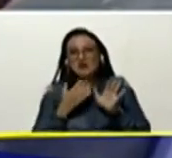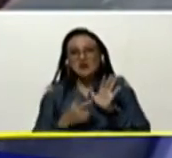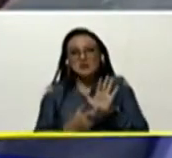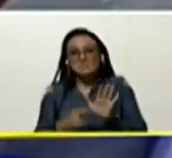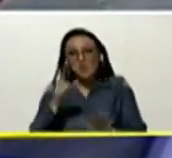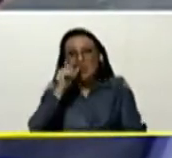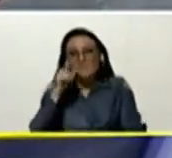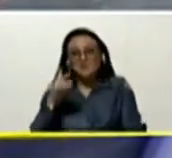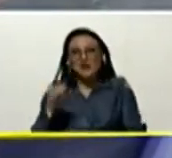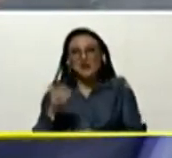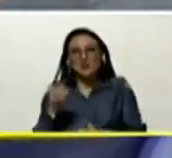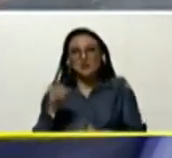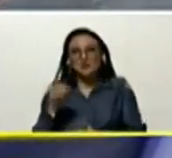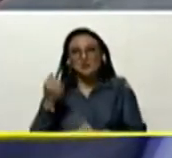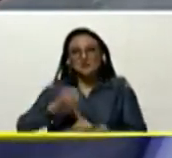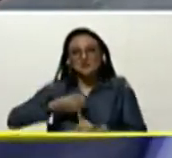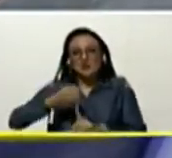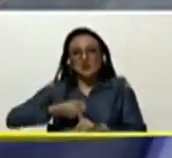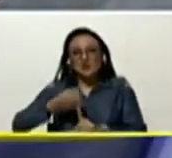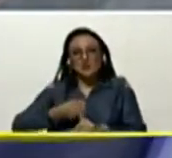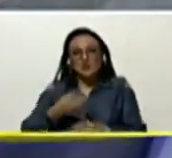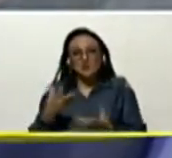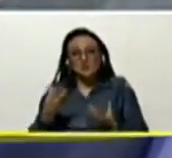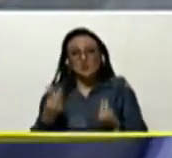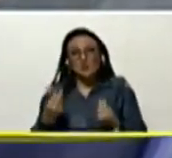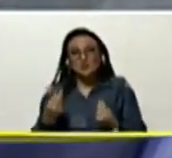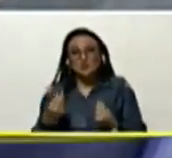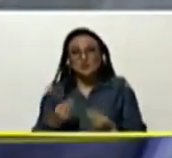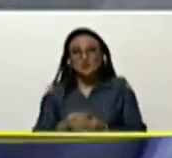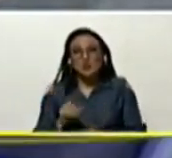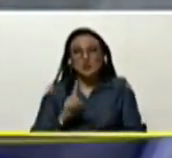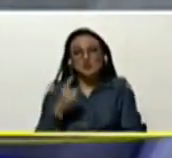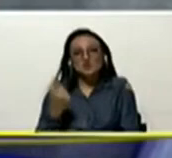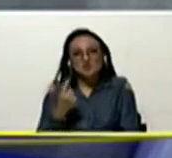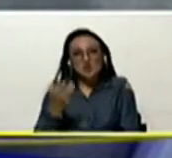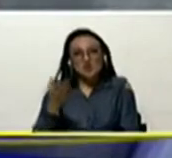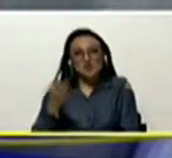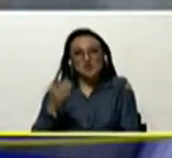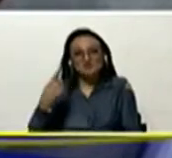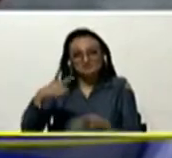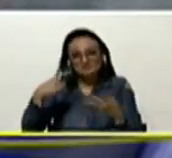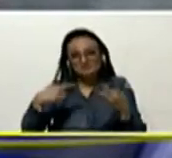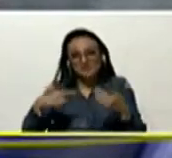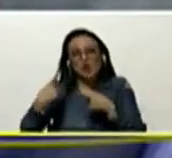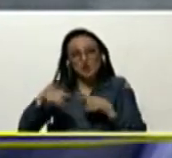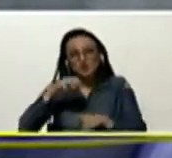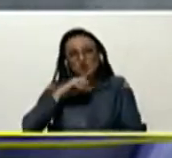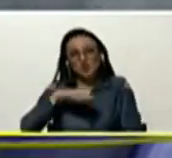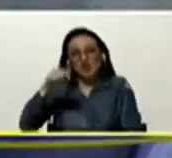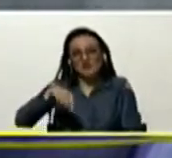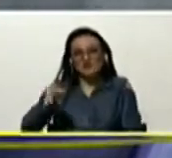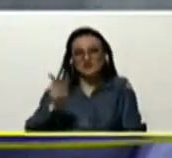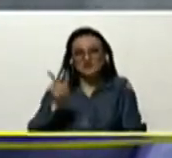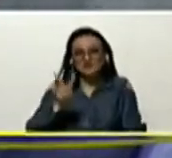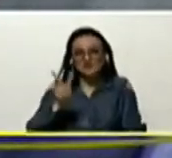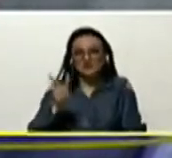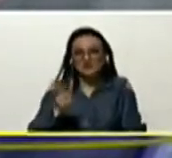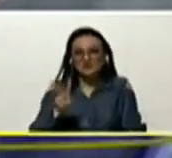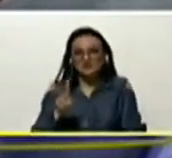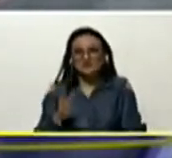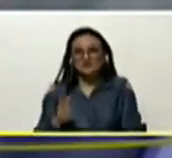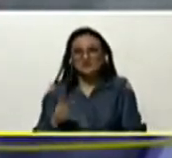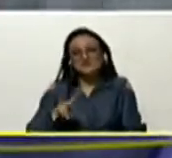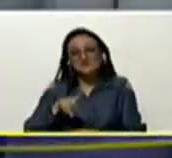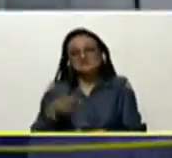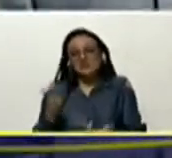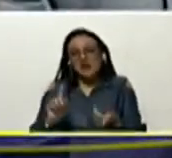hombres luchadores, de muchos, no solo José Vicente Rangel, sino de muchos que han hecho historia aquí y han caído y